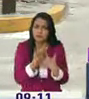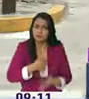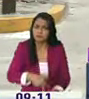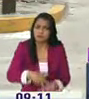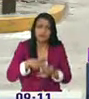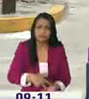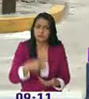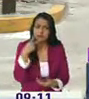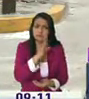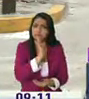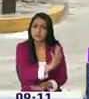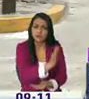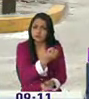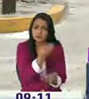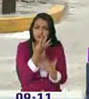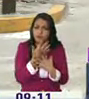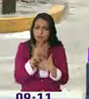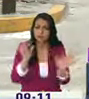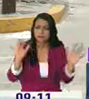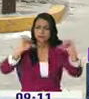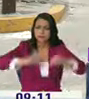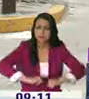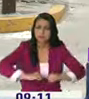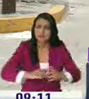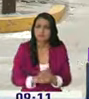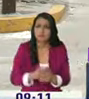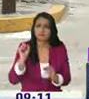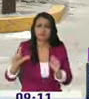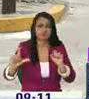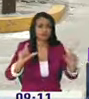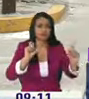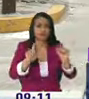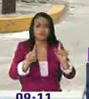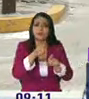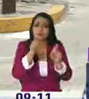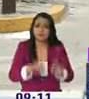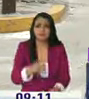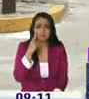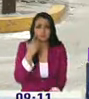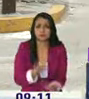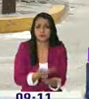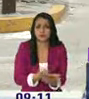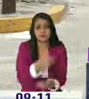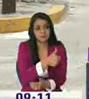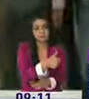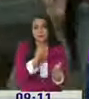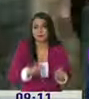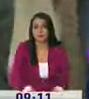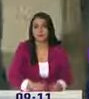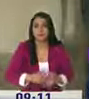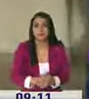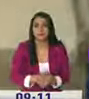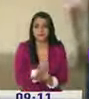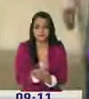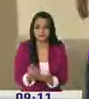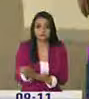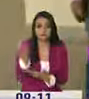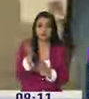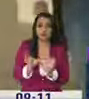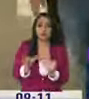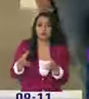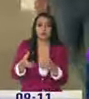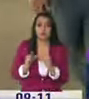categóricamente una insinuación de sobreprecios y tendrán que demostrárselos en las instancias correspondientes. La semana pasada una comisión